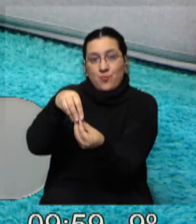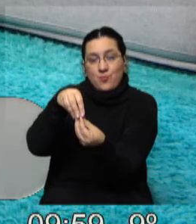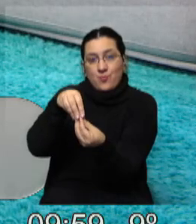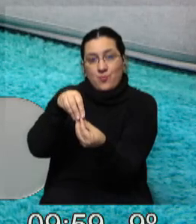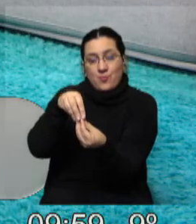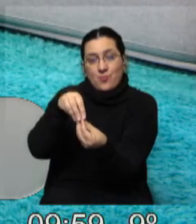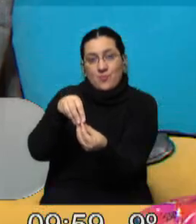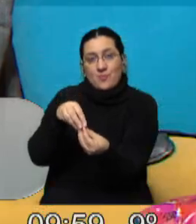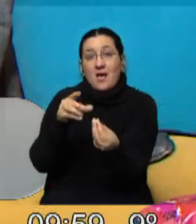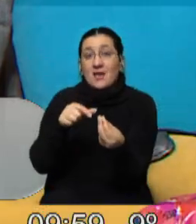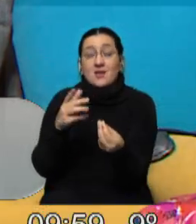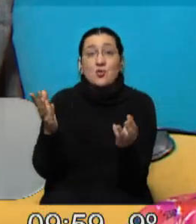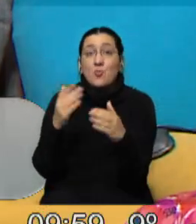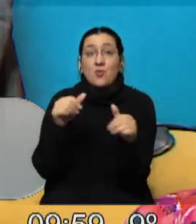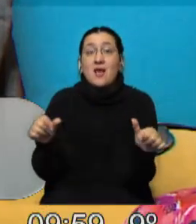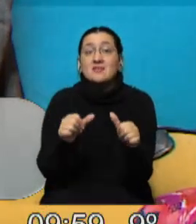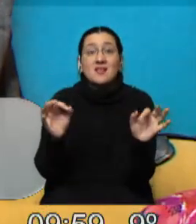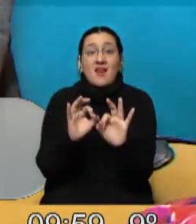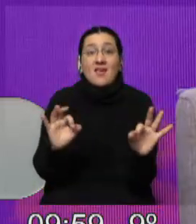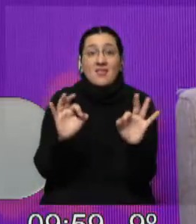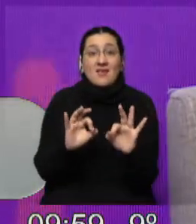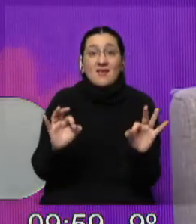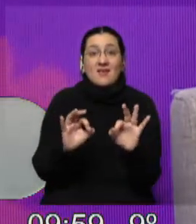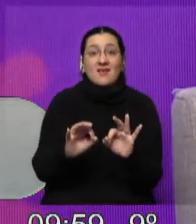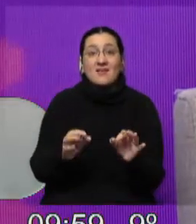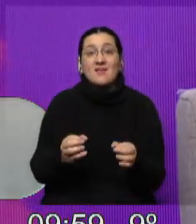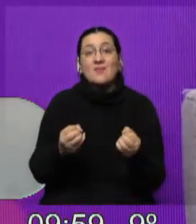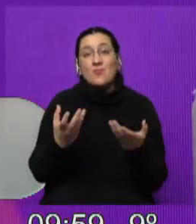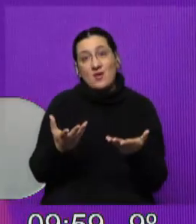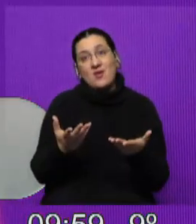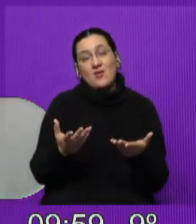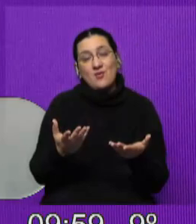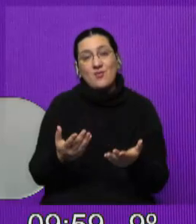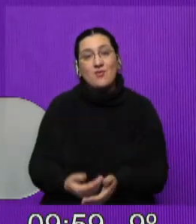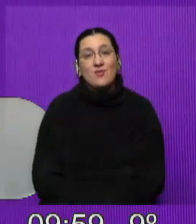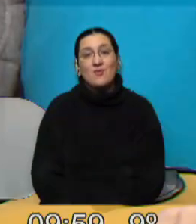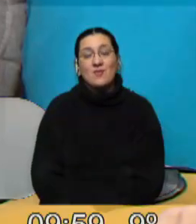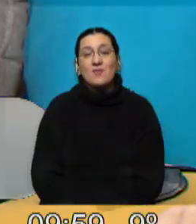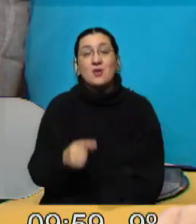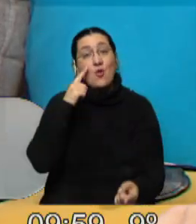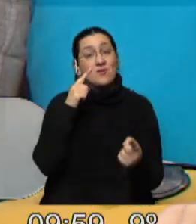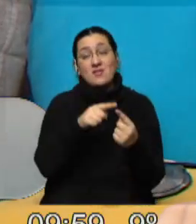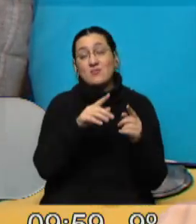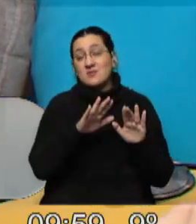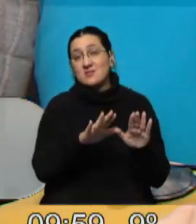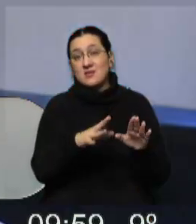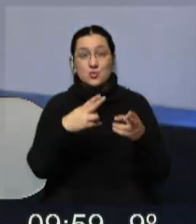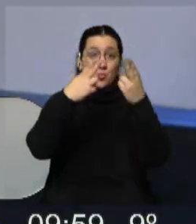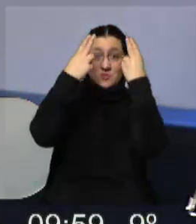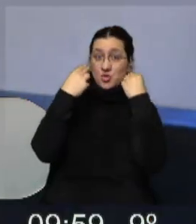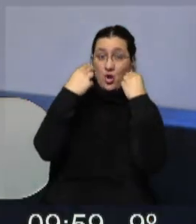Ah, pero ahí no me puedo mover. Bueno, pero sí, pero la práctica es justamente... Ahí, claro. Estás en la idea es